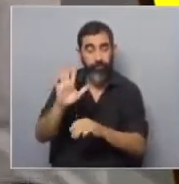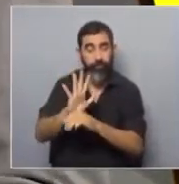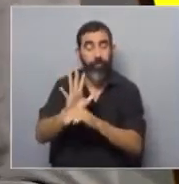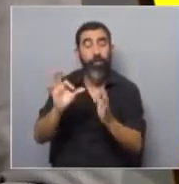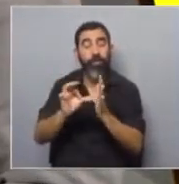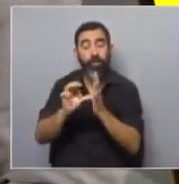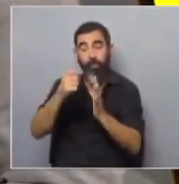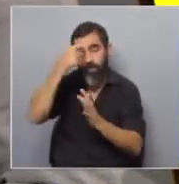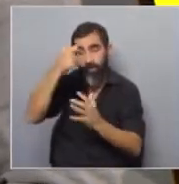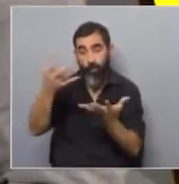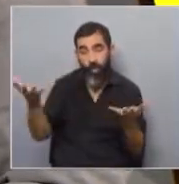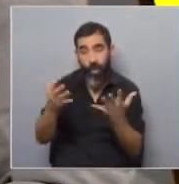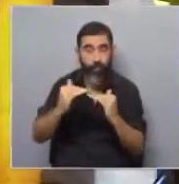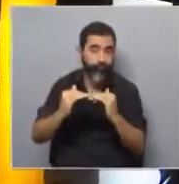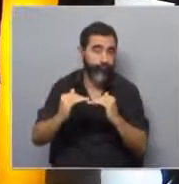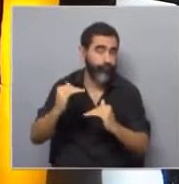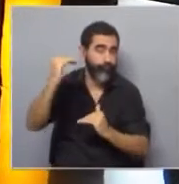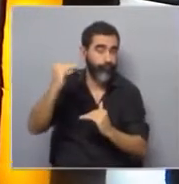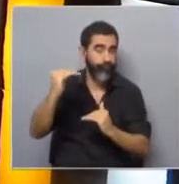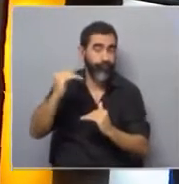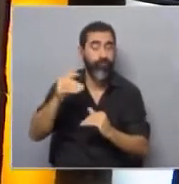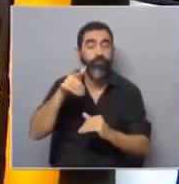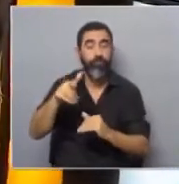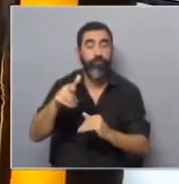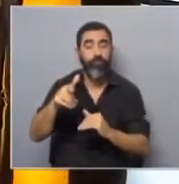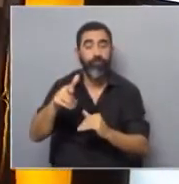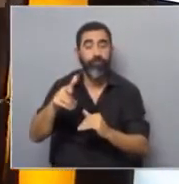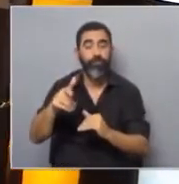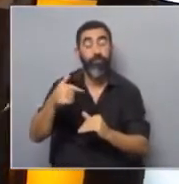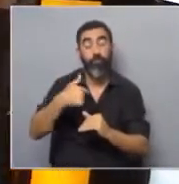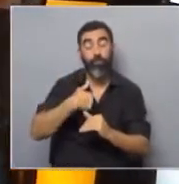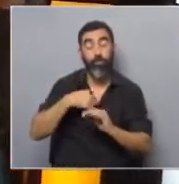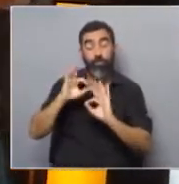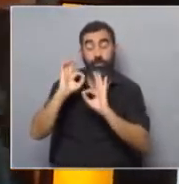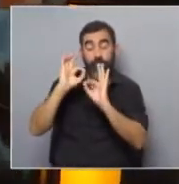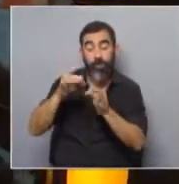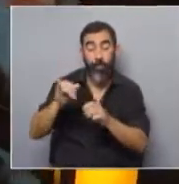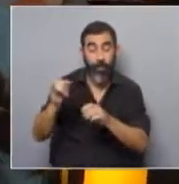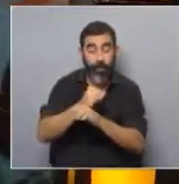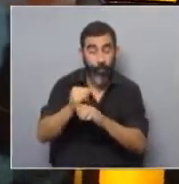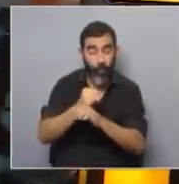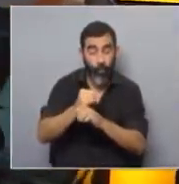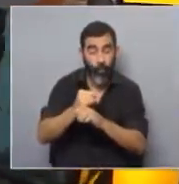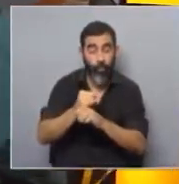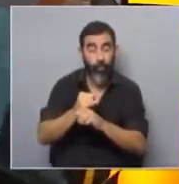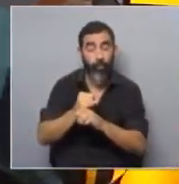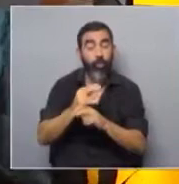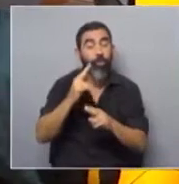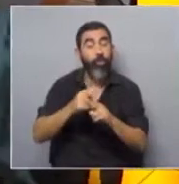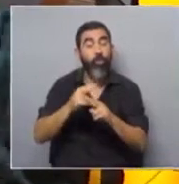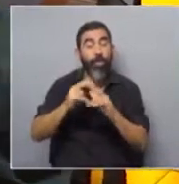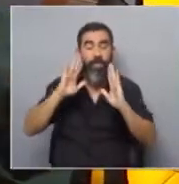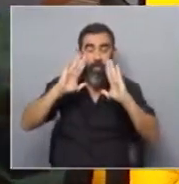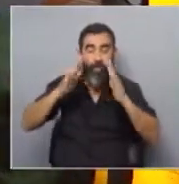sistema científico de hoy. Y bueno, es lo que se llama, cuando yo entro al instituto, la denominación de